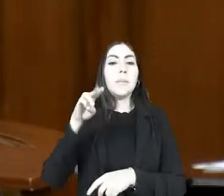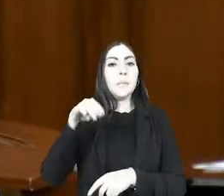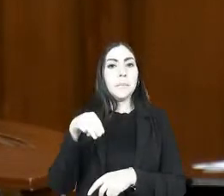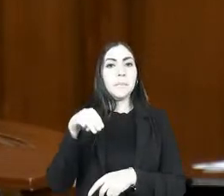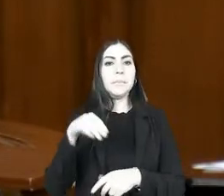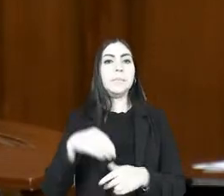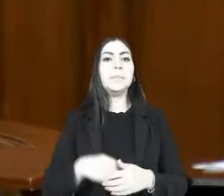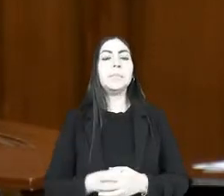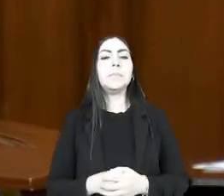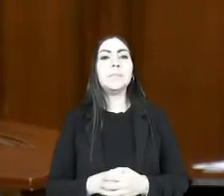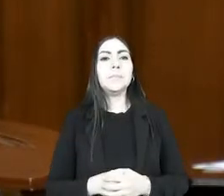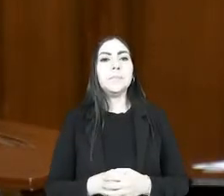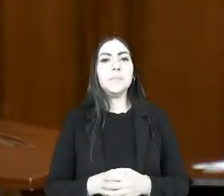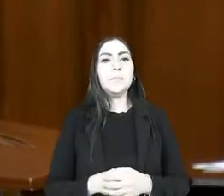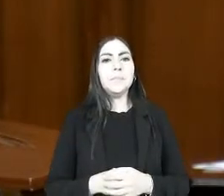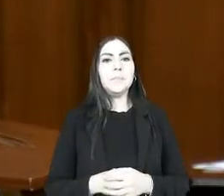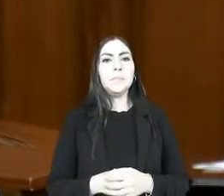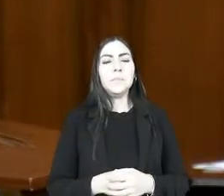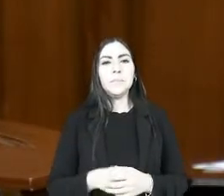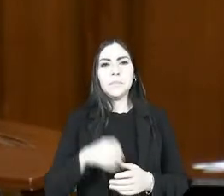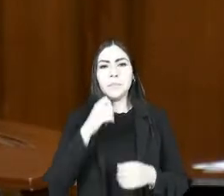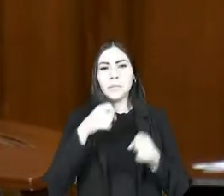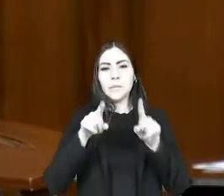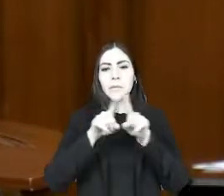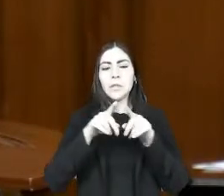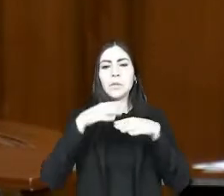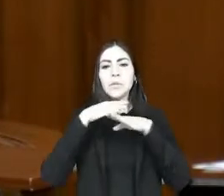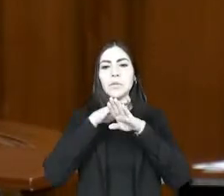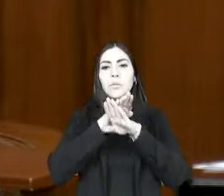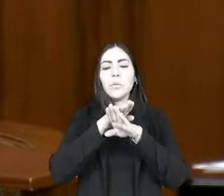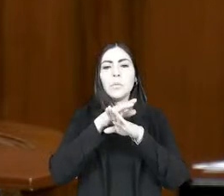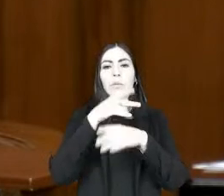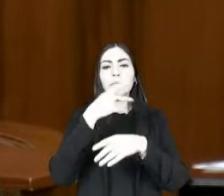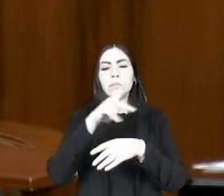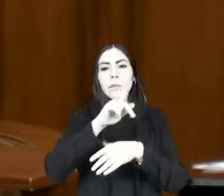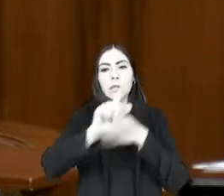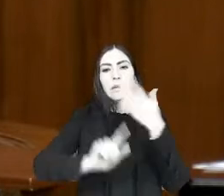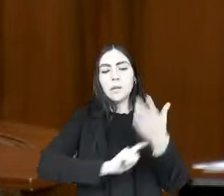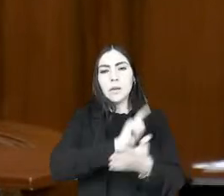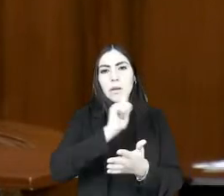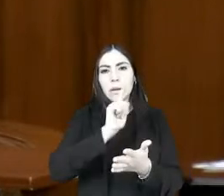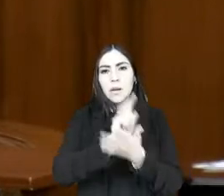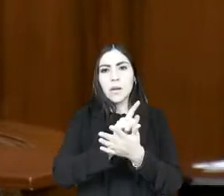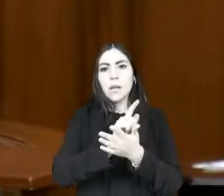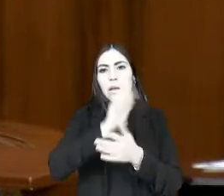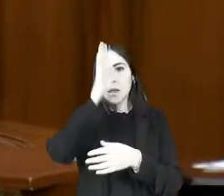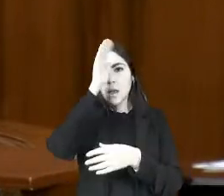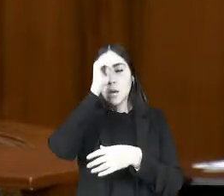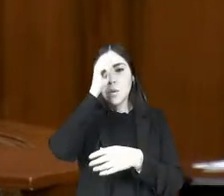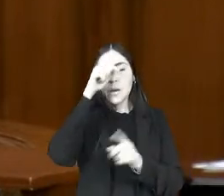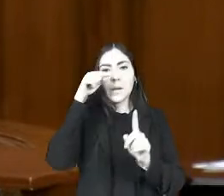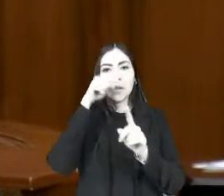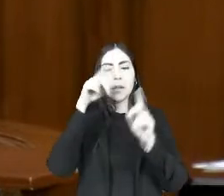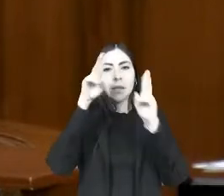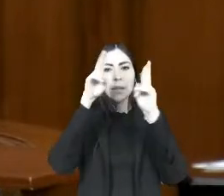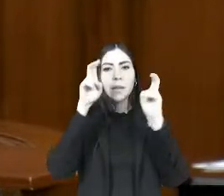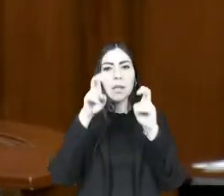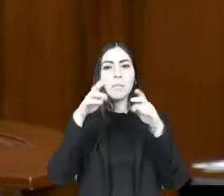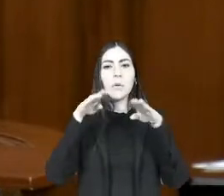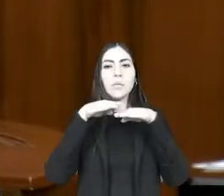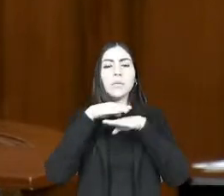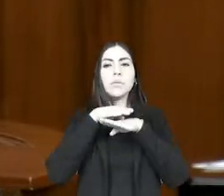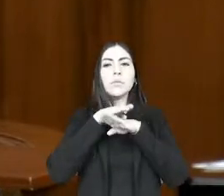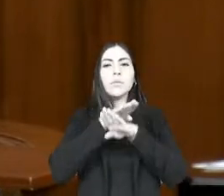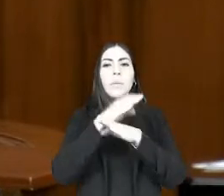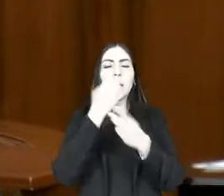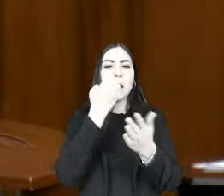México. Con base en la técnica legislativa, con sujeción al principio de economía procesal,